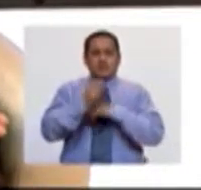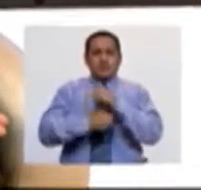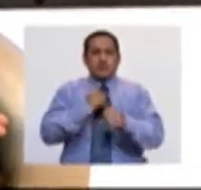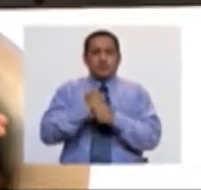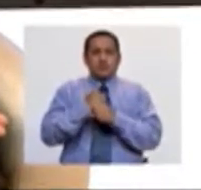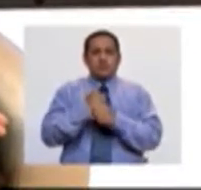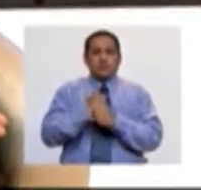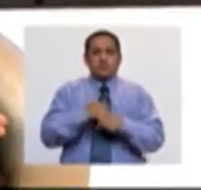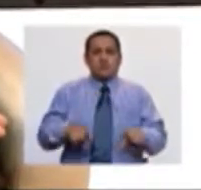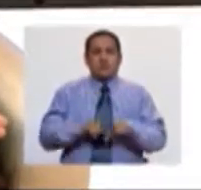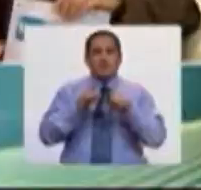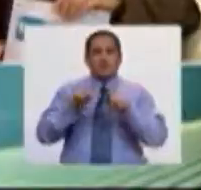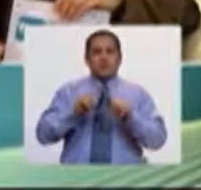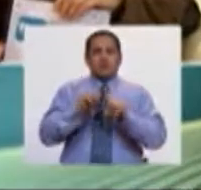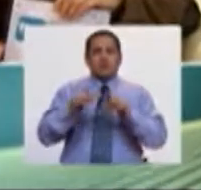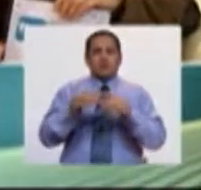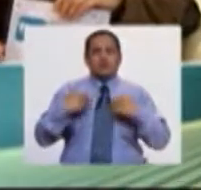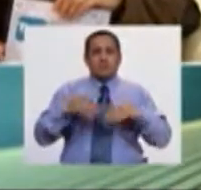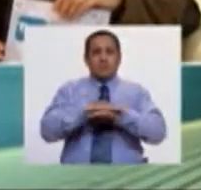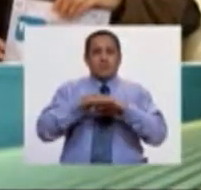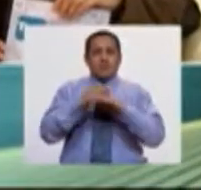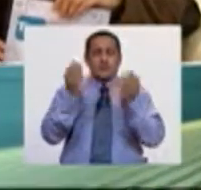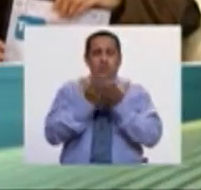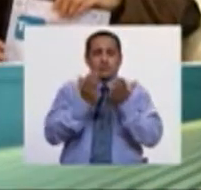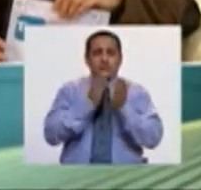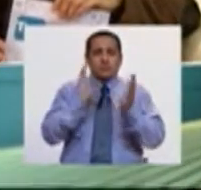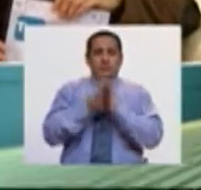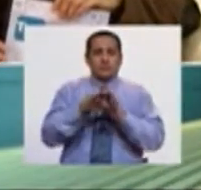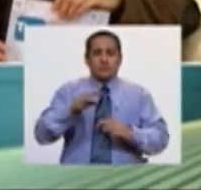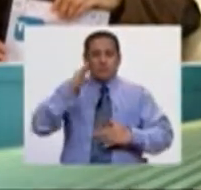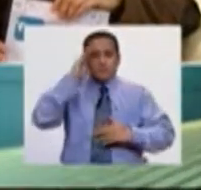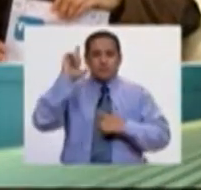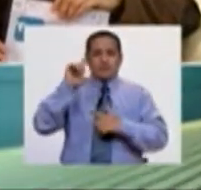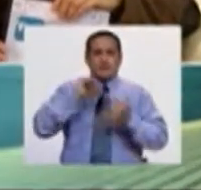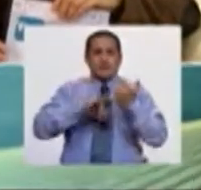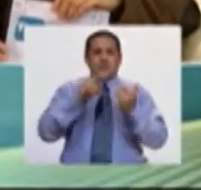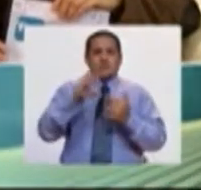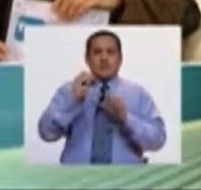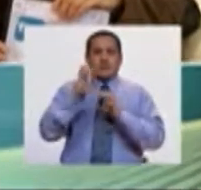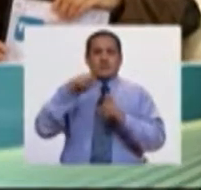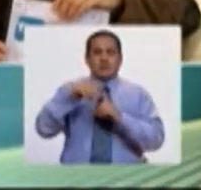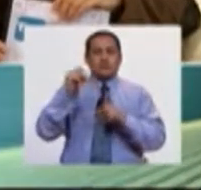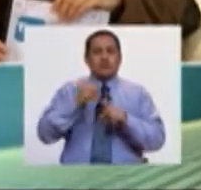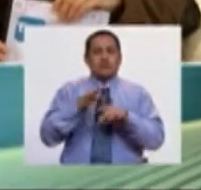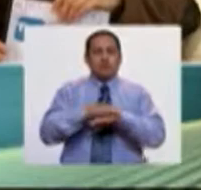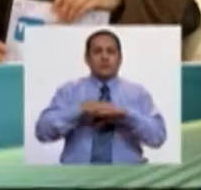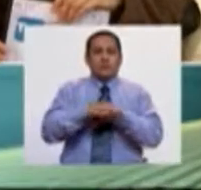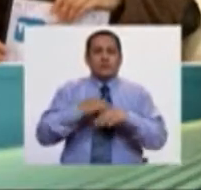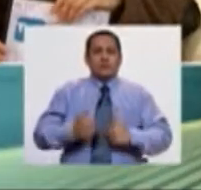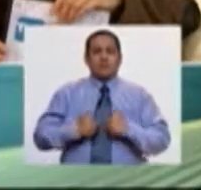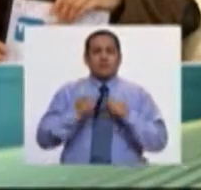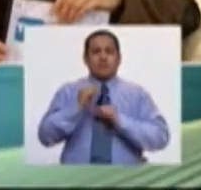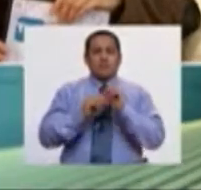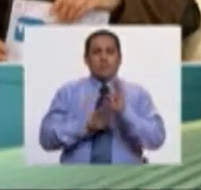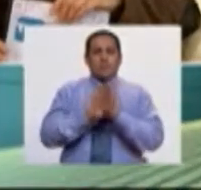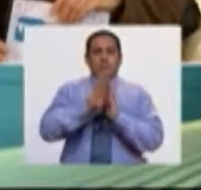años. 10 años... pero no tienen un plan de carrera. Si te quedas como sargento, en 10 años te puedes ir como sargento, no tienen un plan de carrera que tú puedas